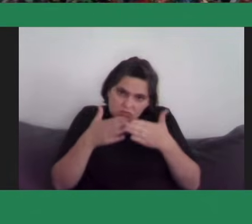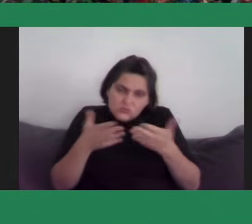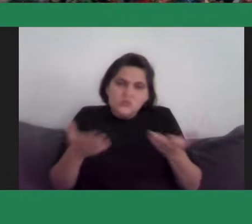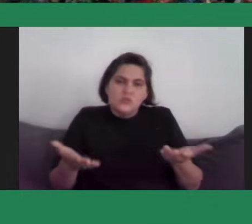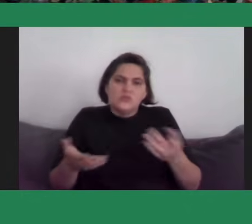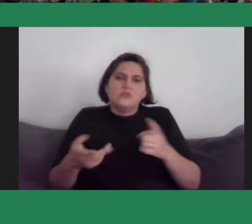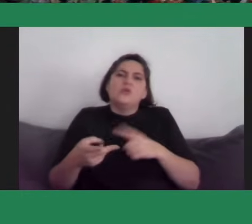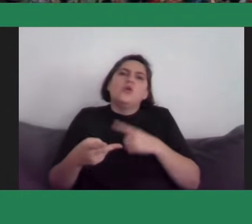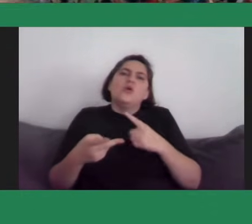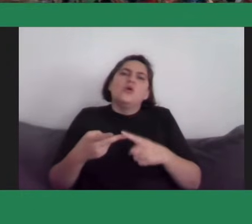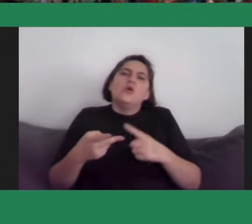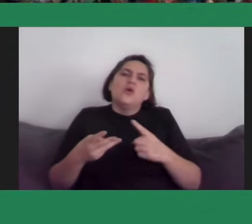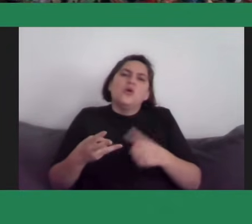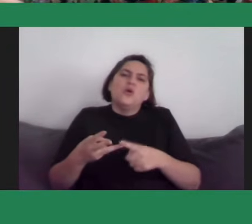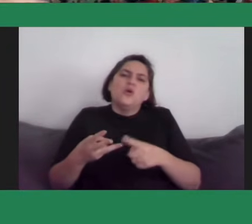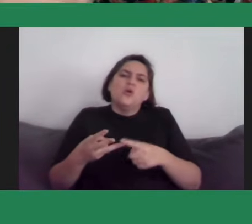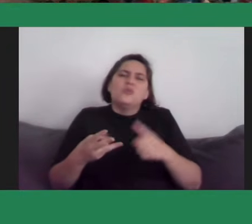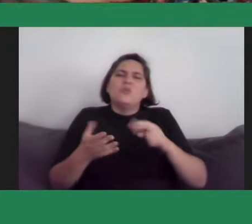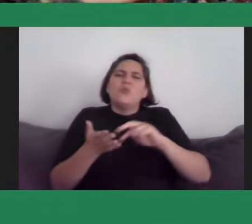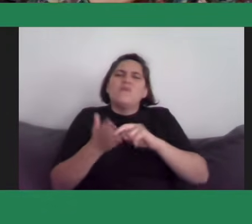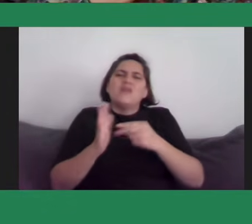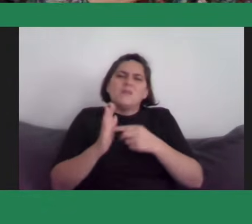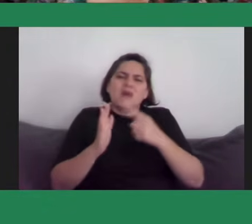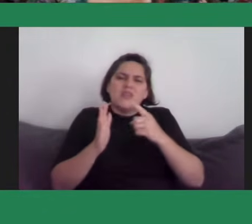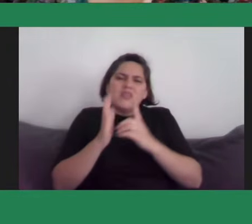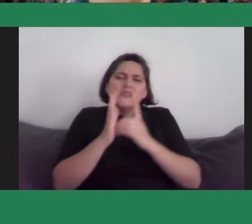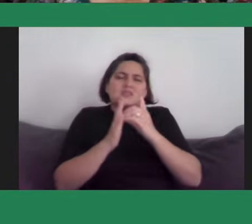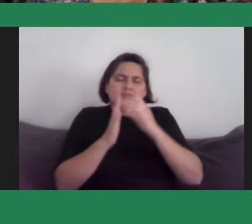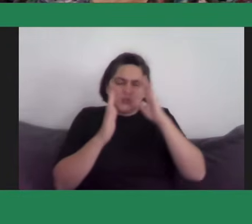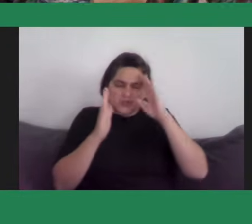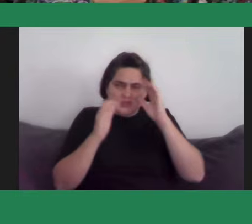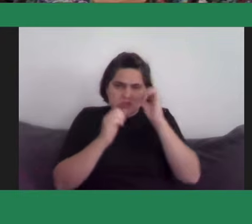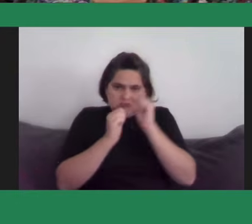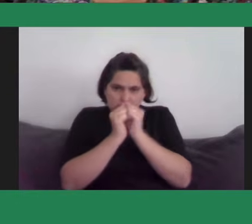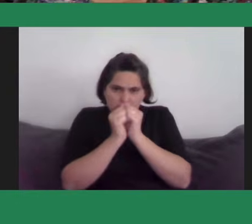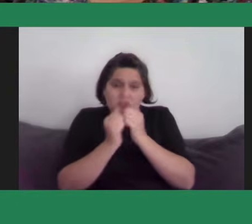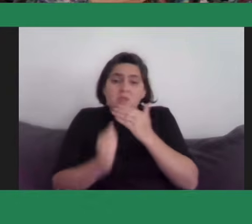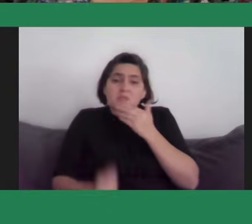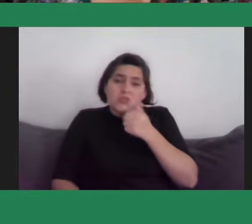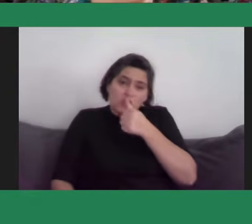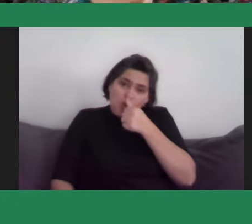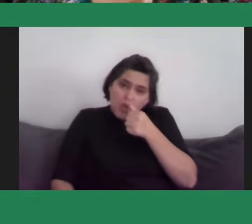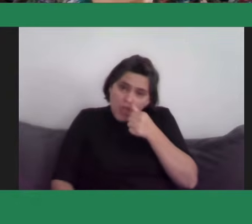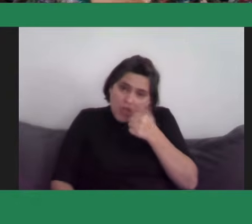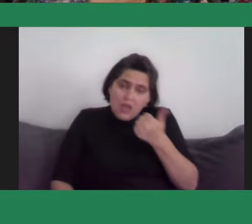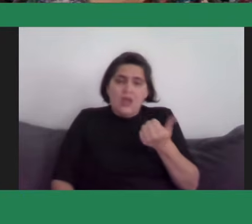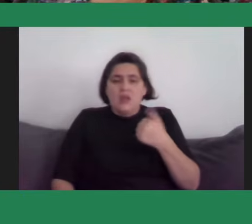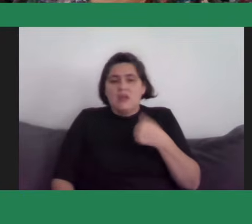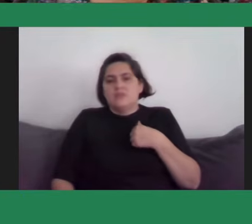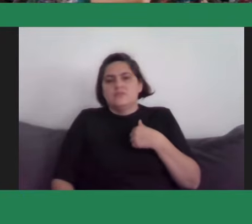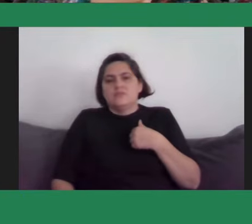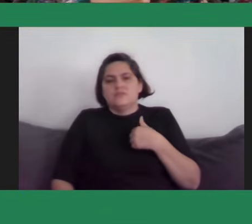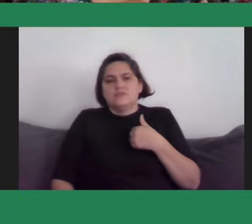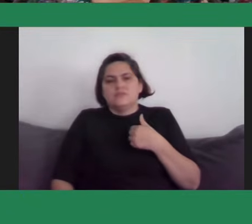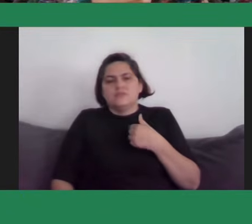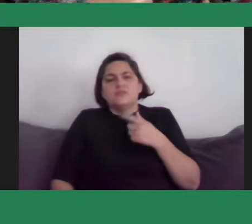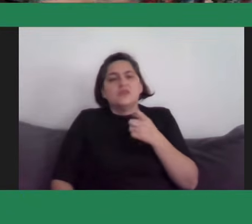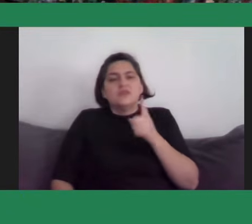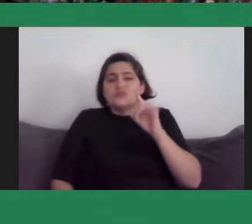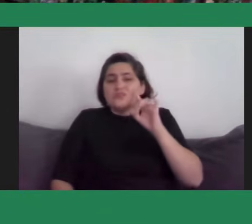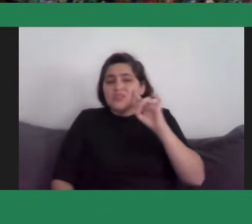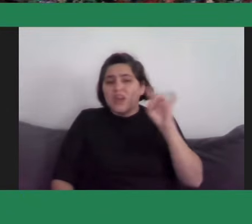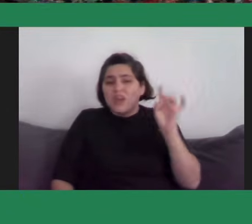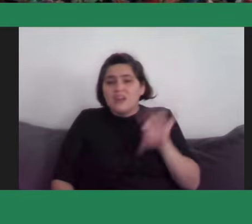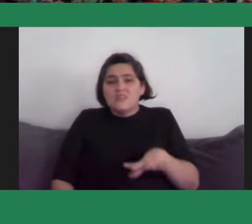otras condiciones del neurodesarrollo, como déficit atencional también. Drogas, lo que sabemos también que no hay